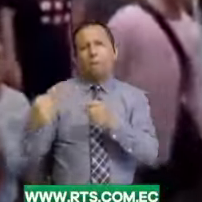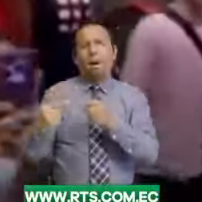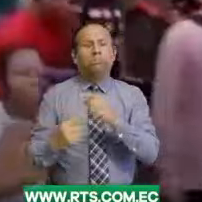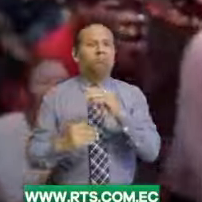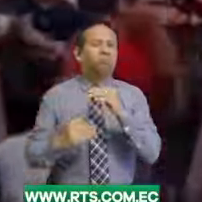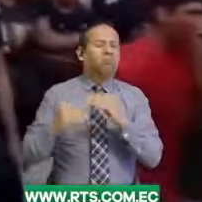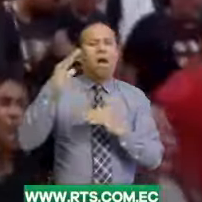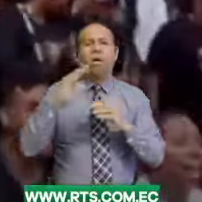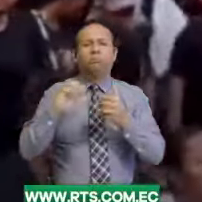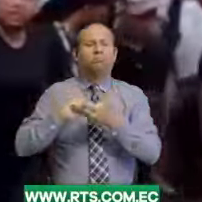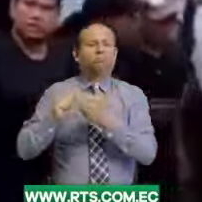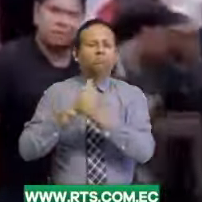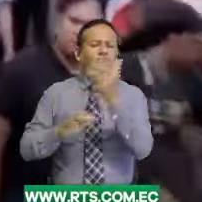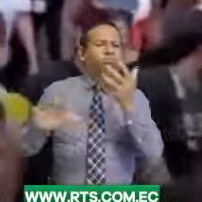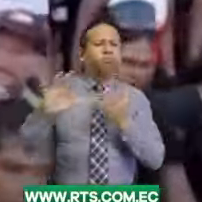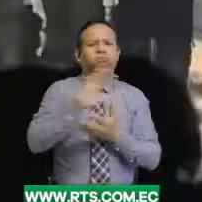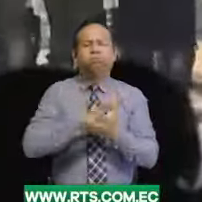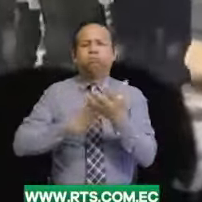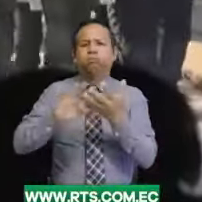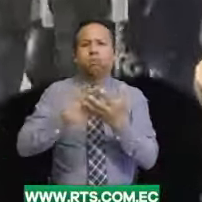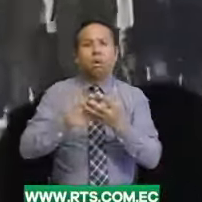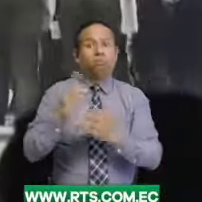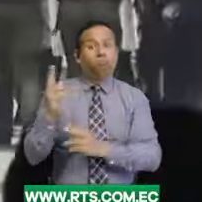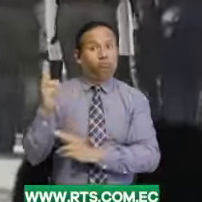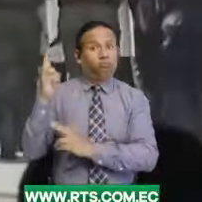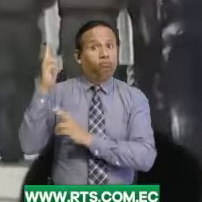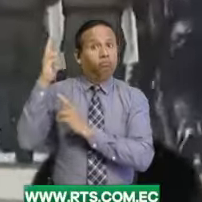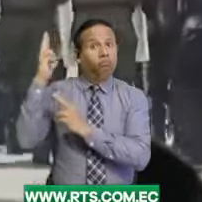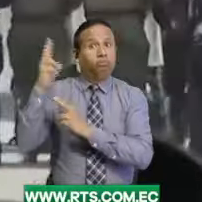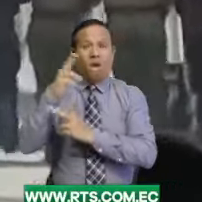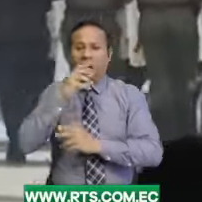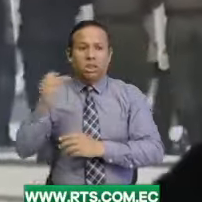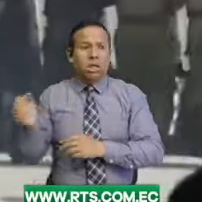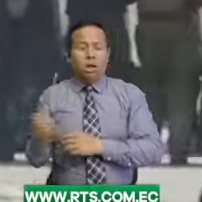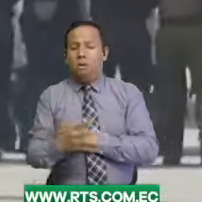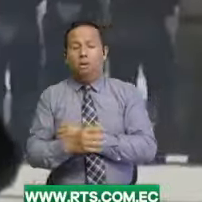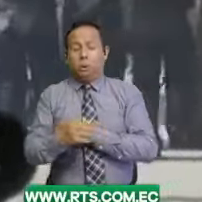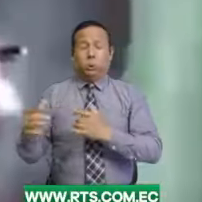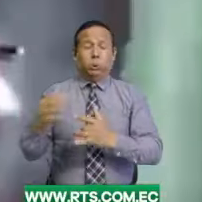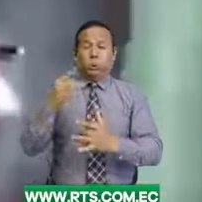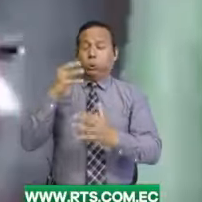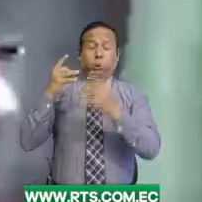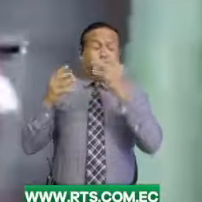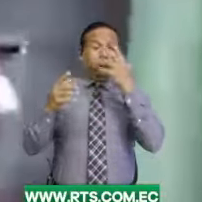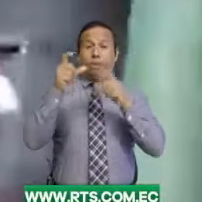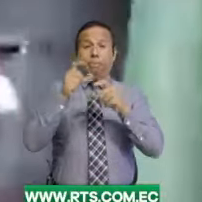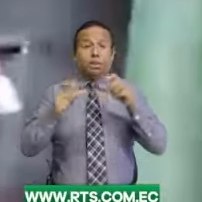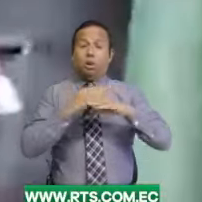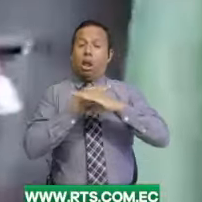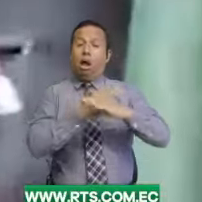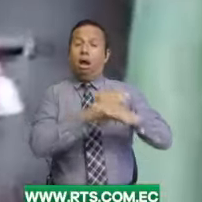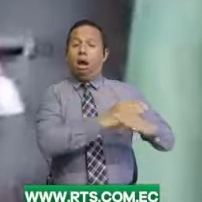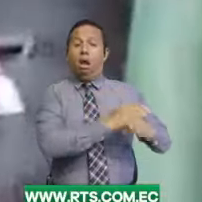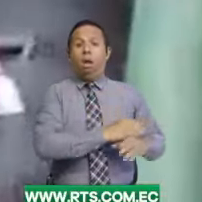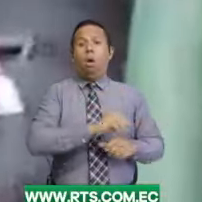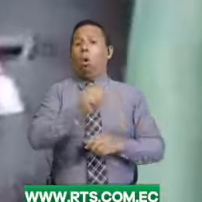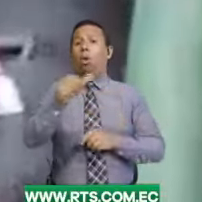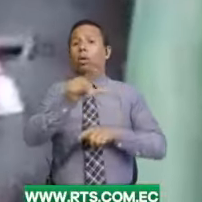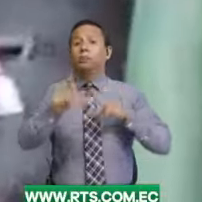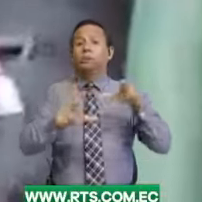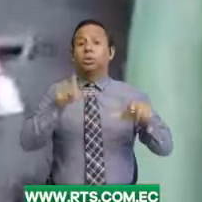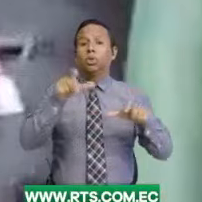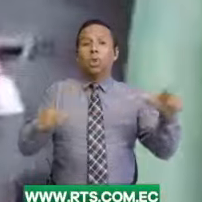el pasar de las horas. Militares habrían lanzado bombas lacrimógenas contra los ciudadanos. En otros puntos, los manifestantes